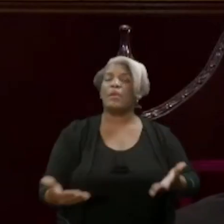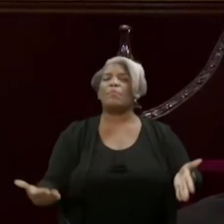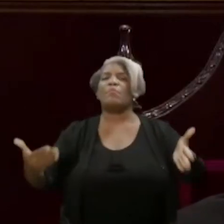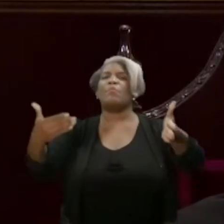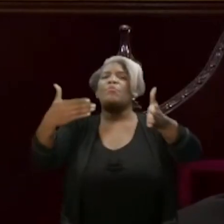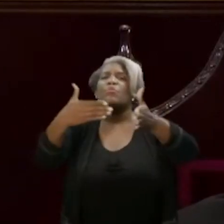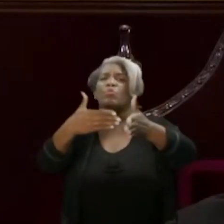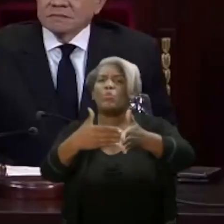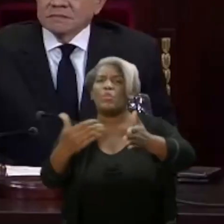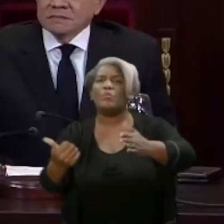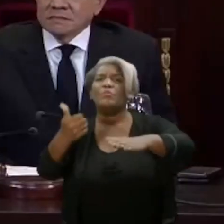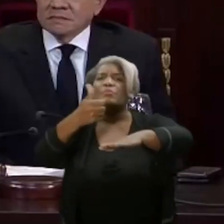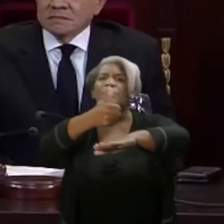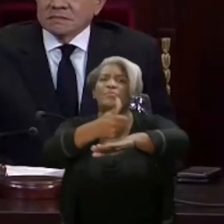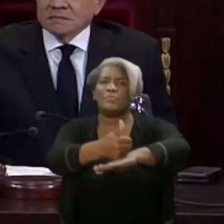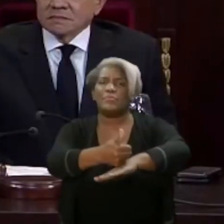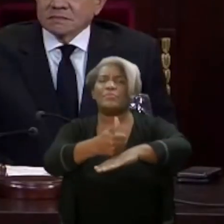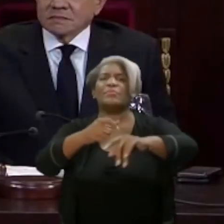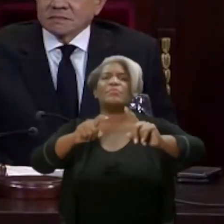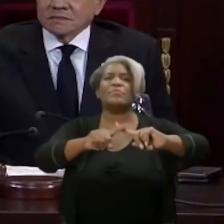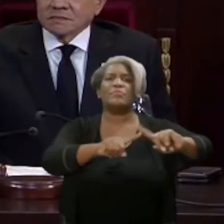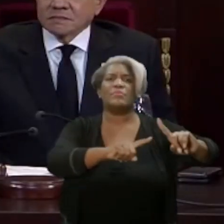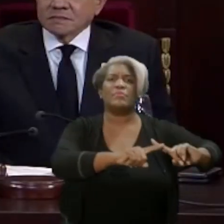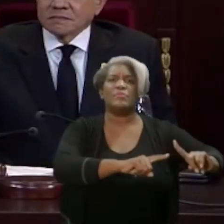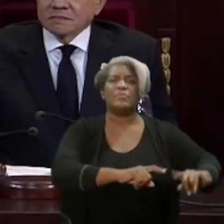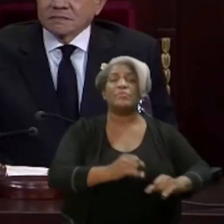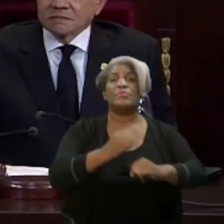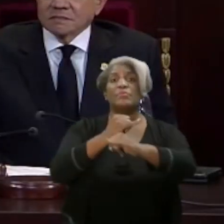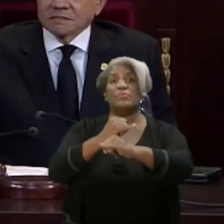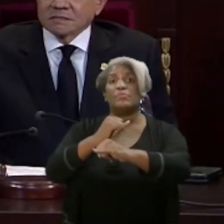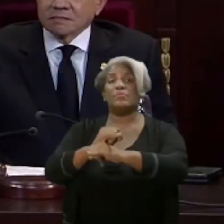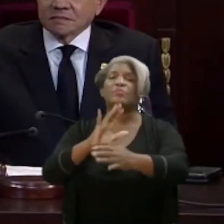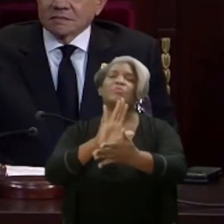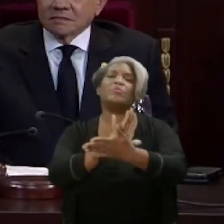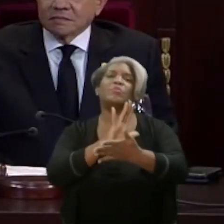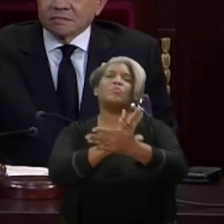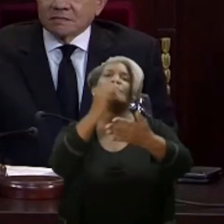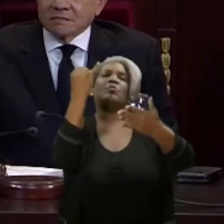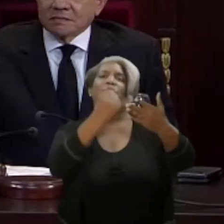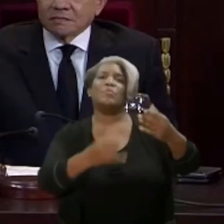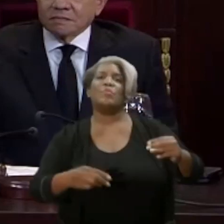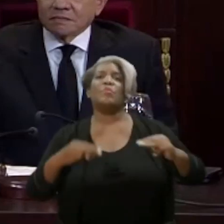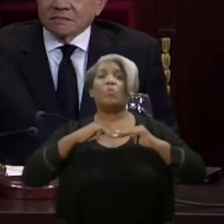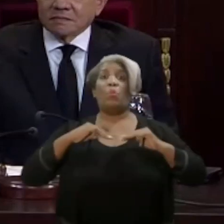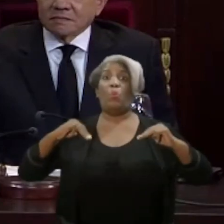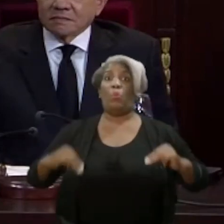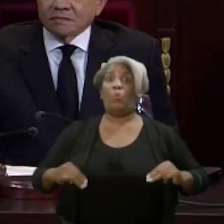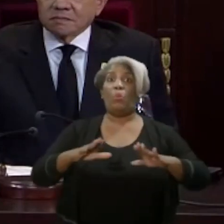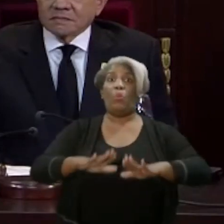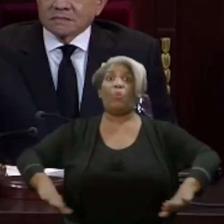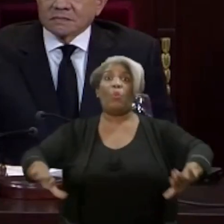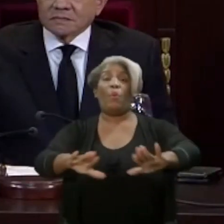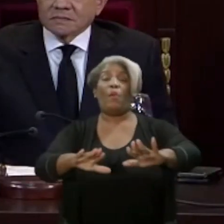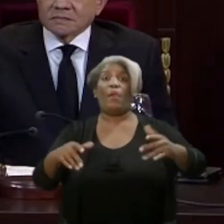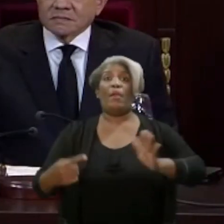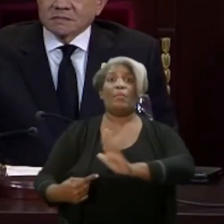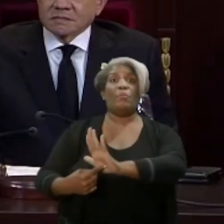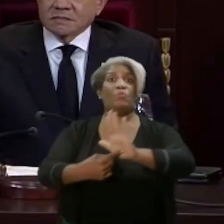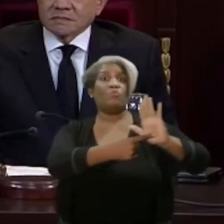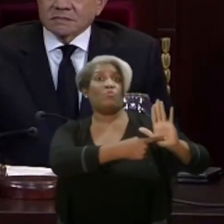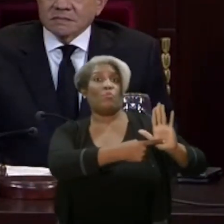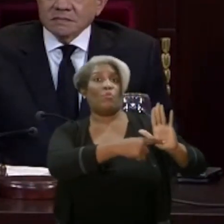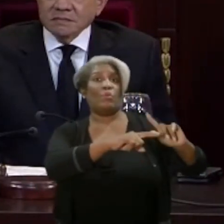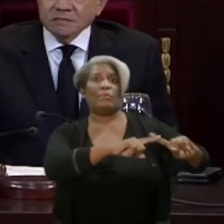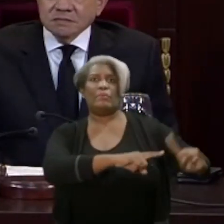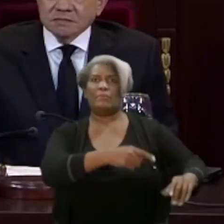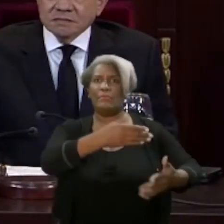y conservación de diversas instalaciones, tales como escuelas de arte, museos, salas de espectáculos y centros culturales. A